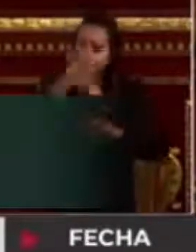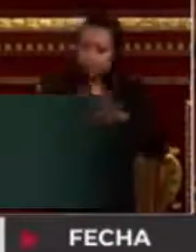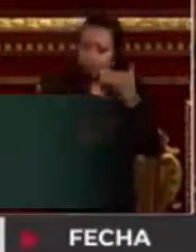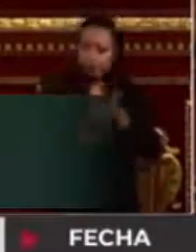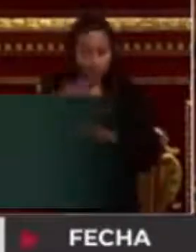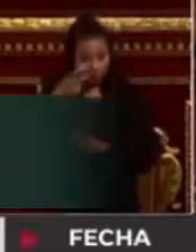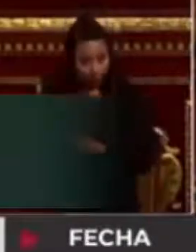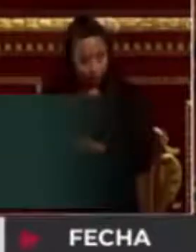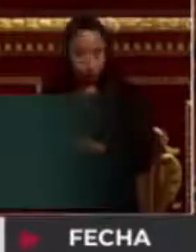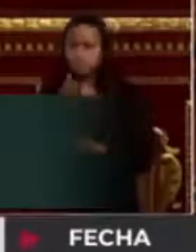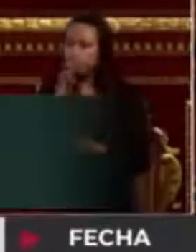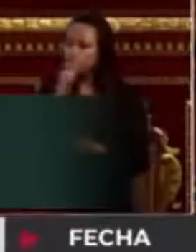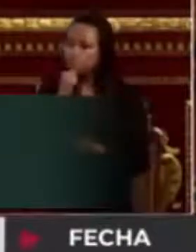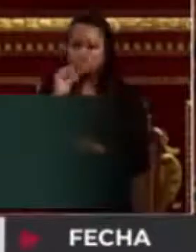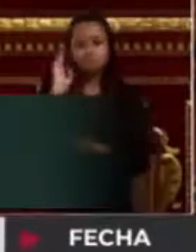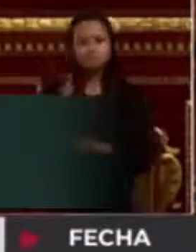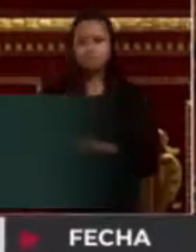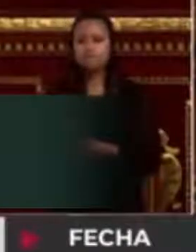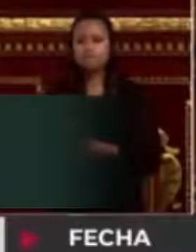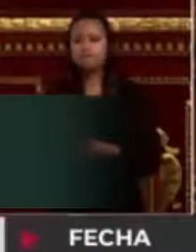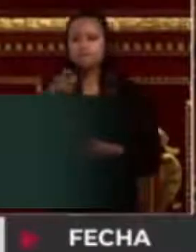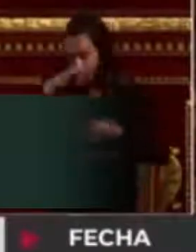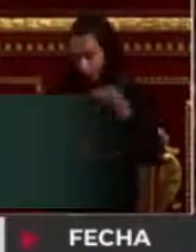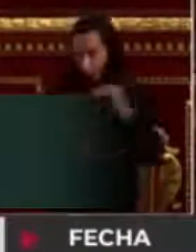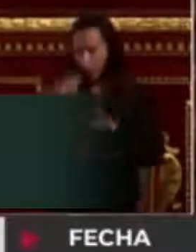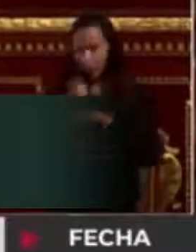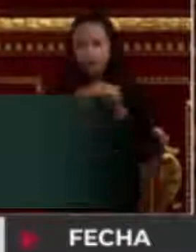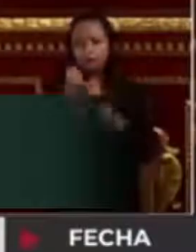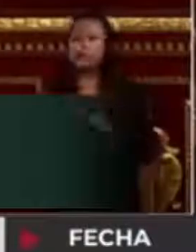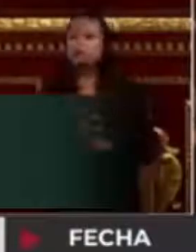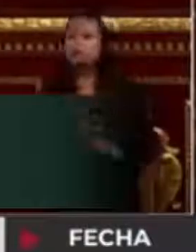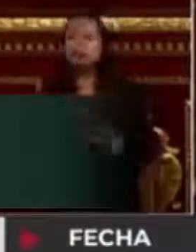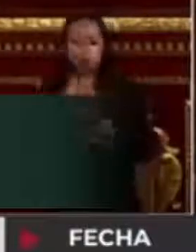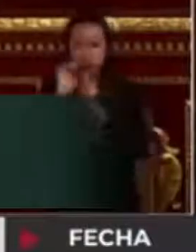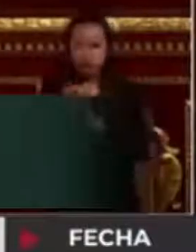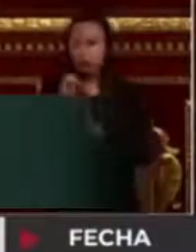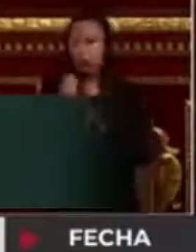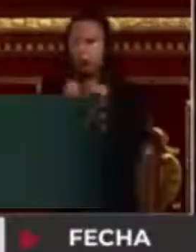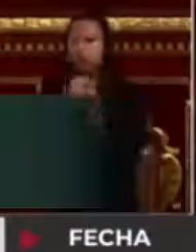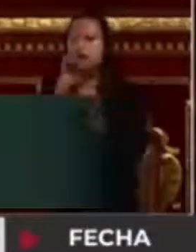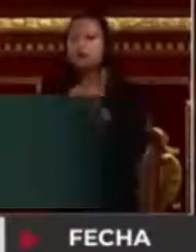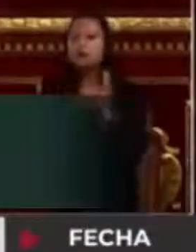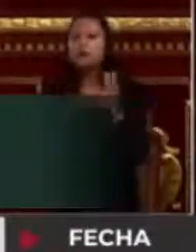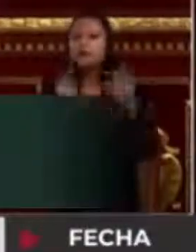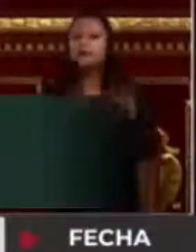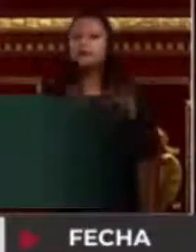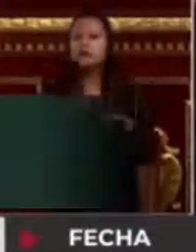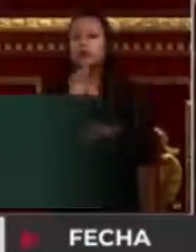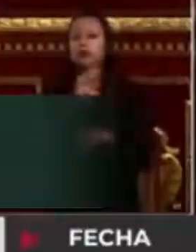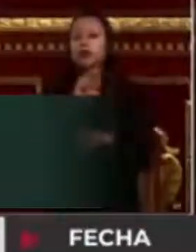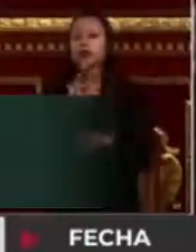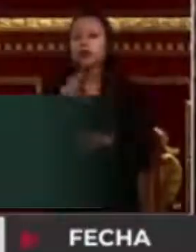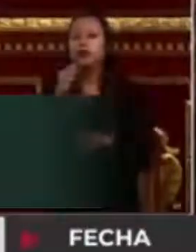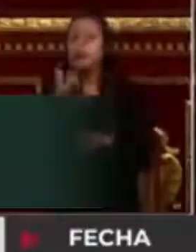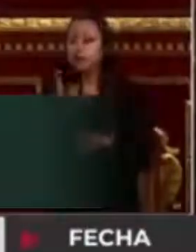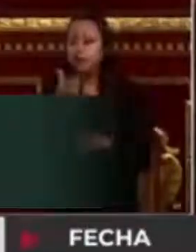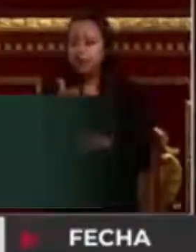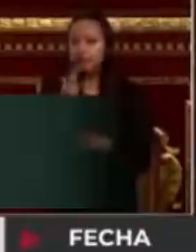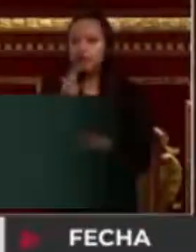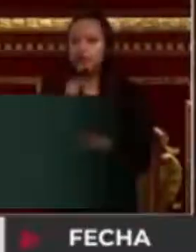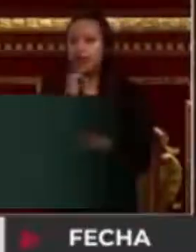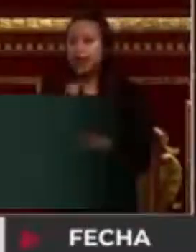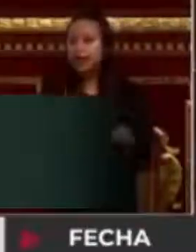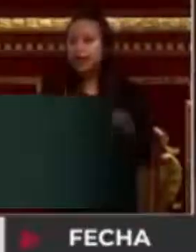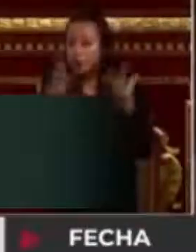1.552.435 alumnos en educación básica, de los que 24.84% carece de internet y 4.4% no tiene